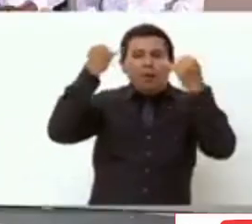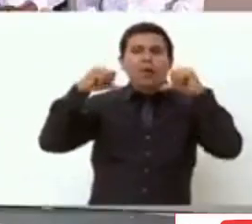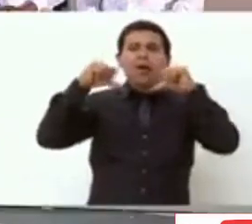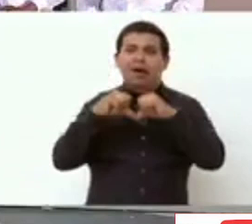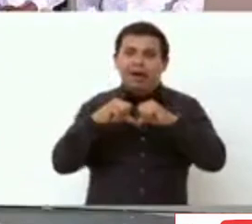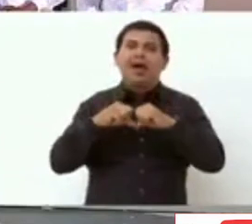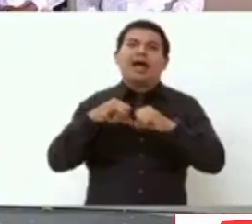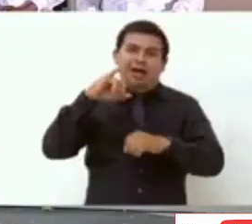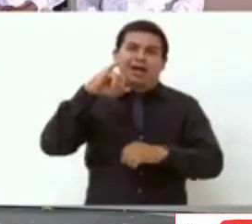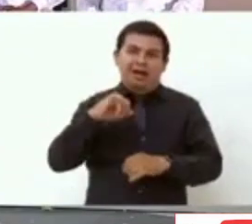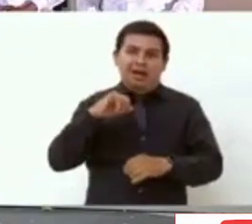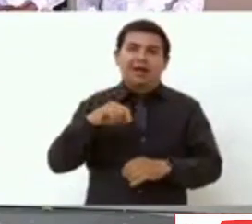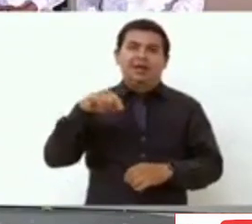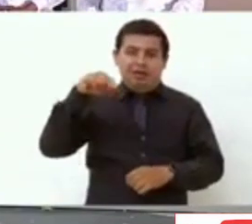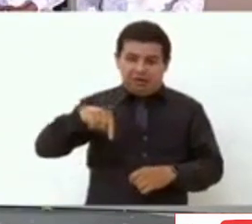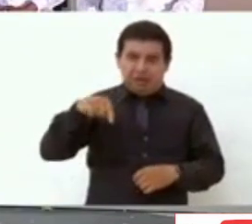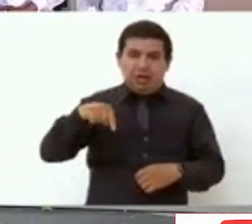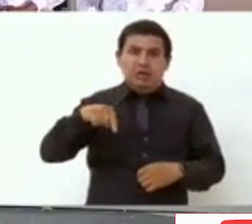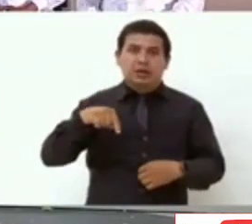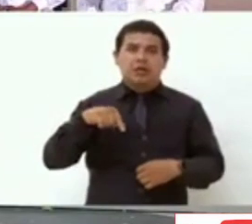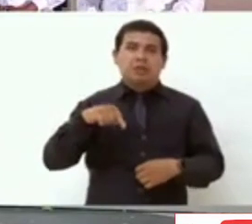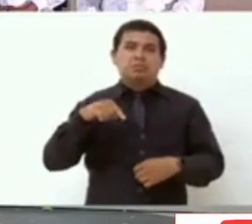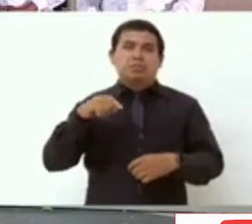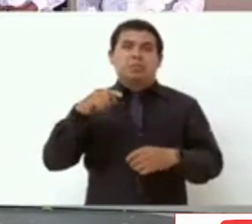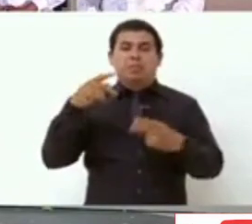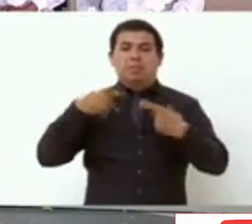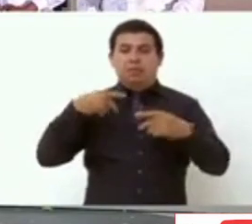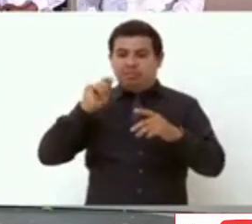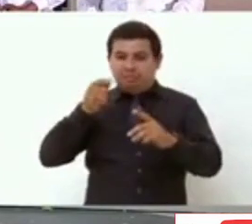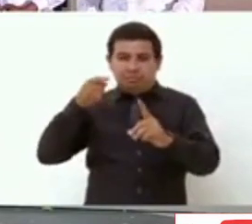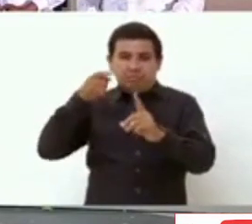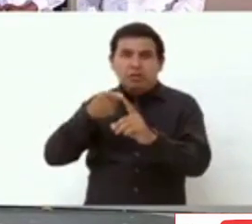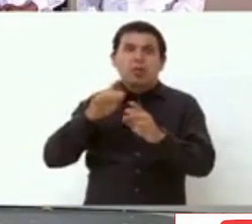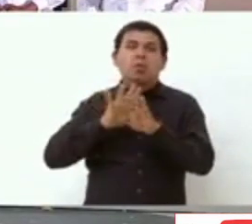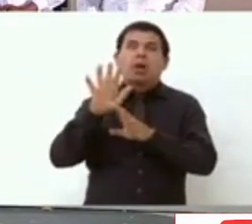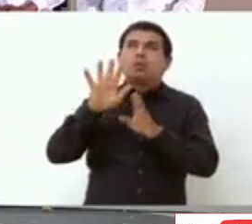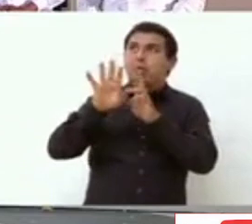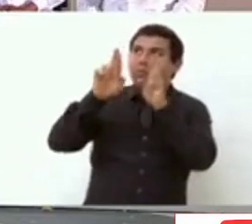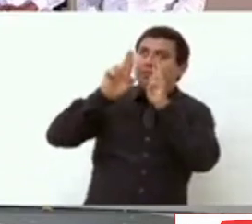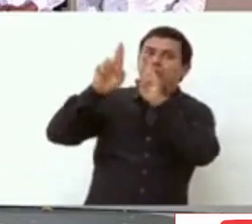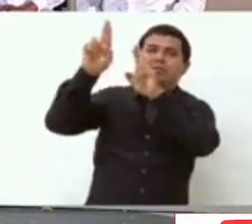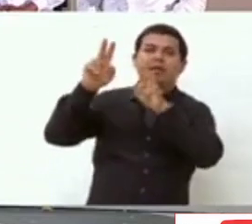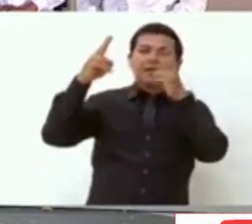tienen como símbolo principal a la Virgen de Guadalupe.